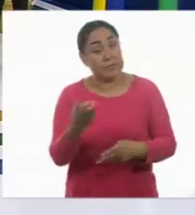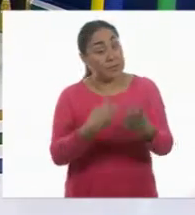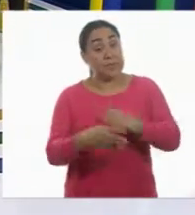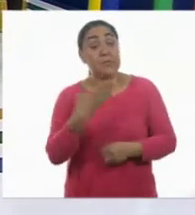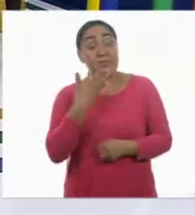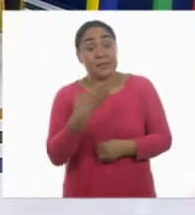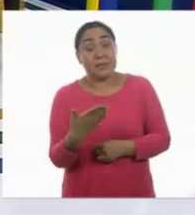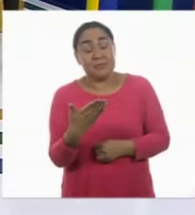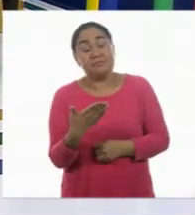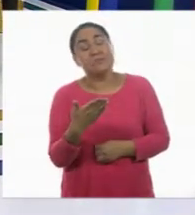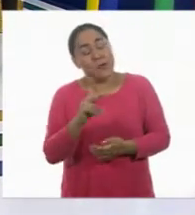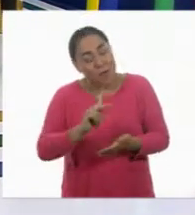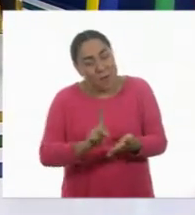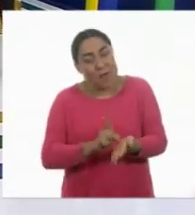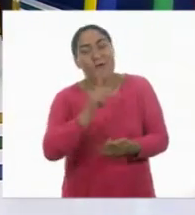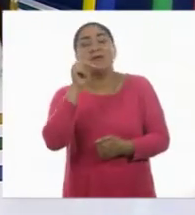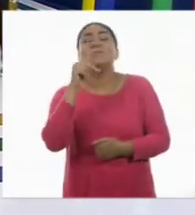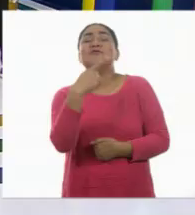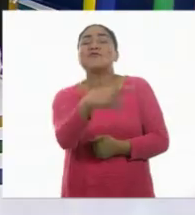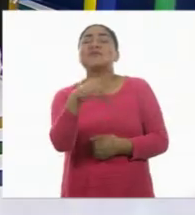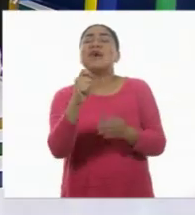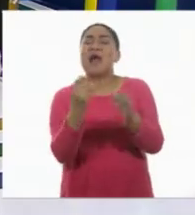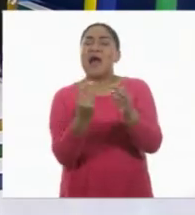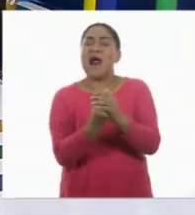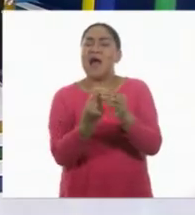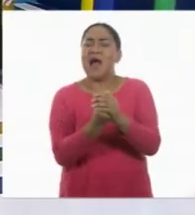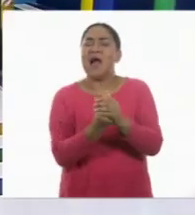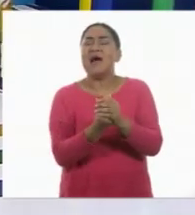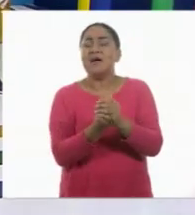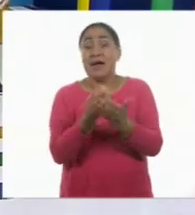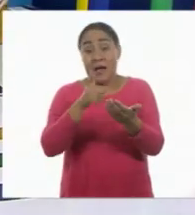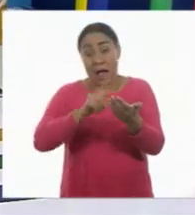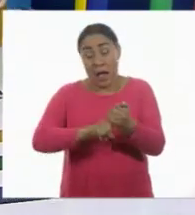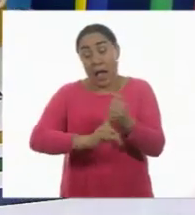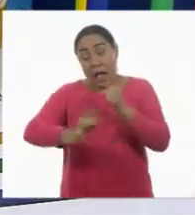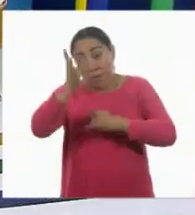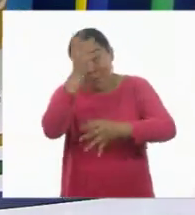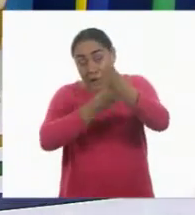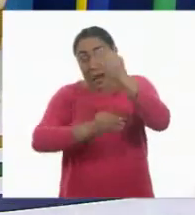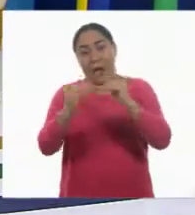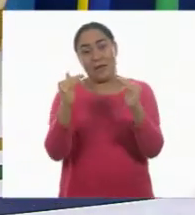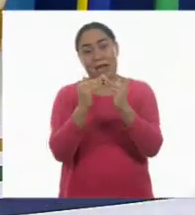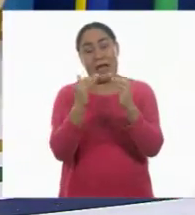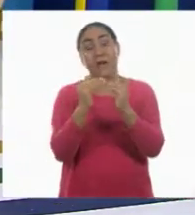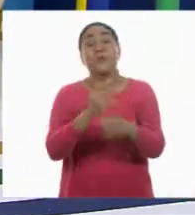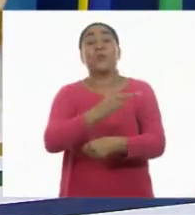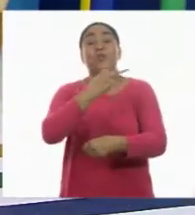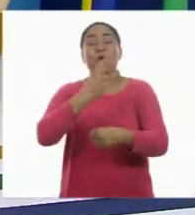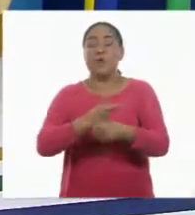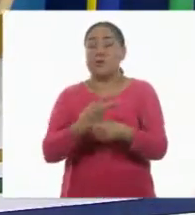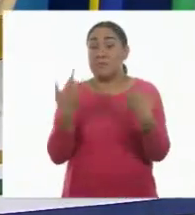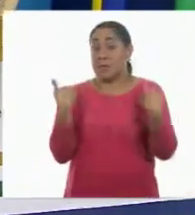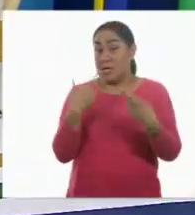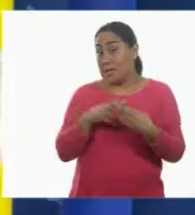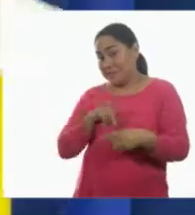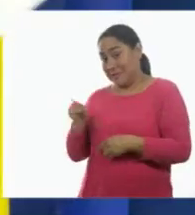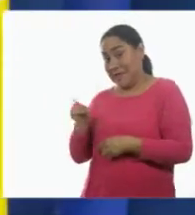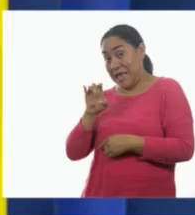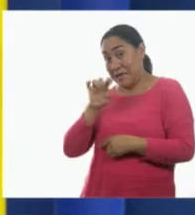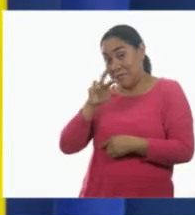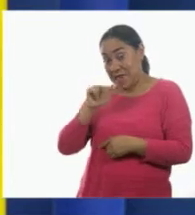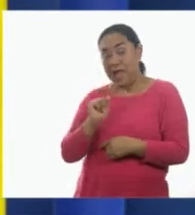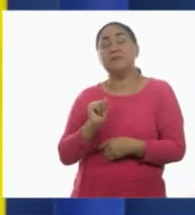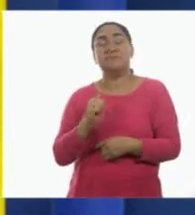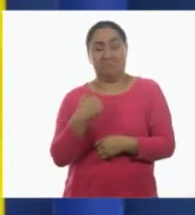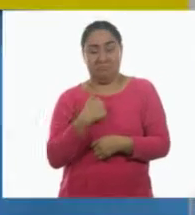Bienvenidas y bienvenidos nuevamente a sus clases de Aprende en Casa 2. Y la maestra Elvira y yo estamos contentísimas